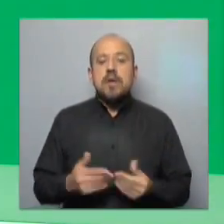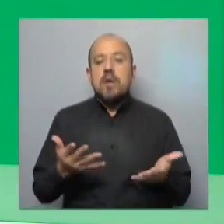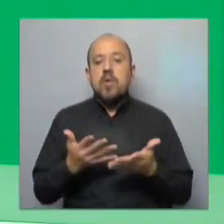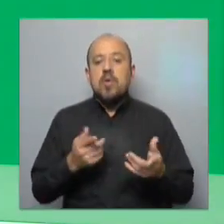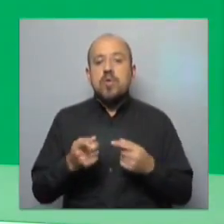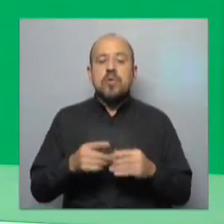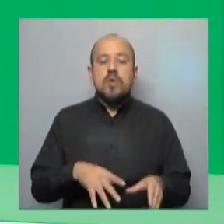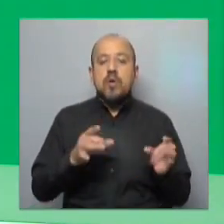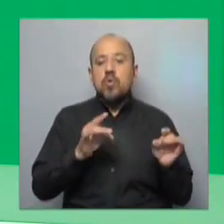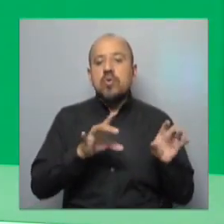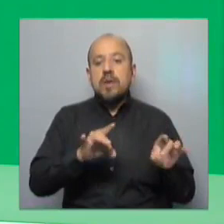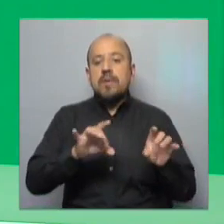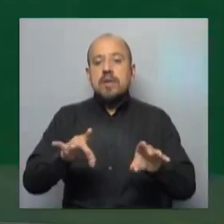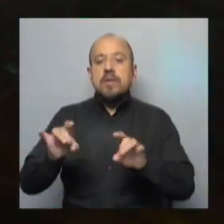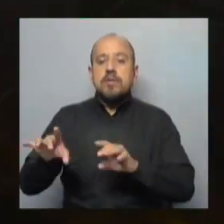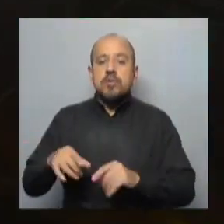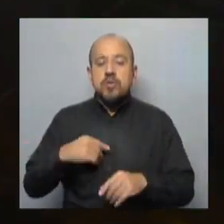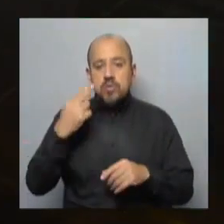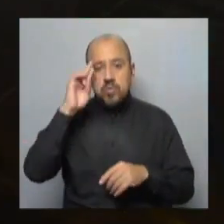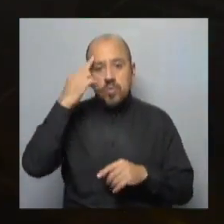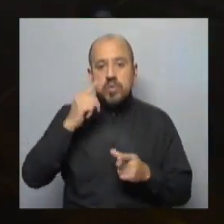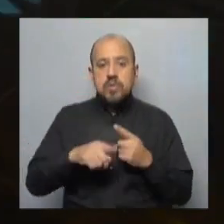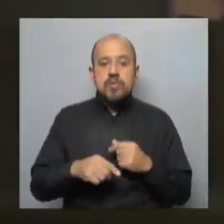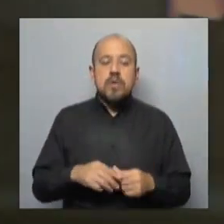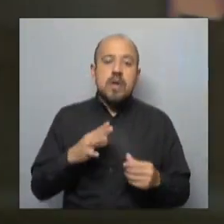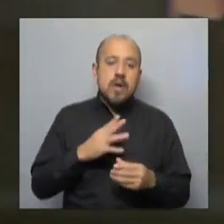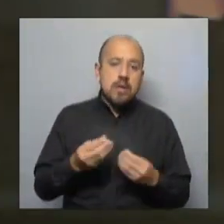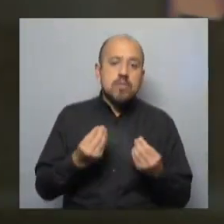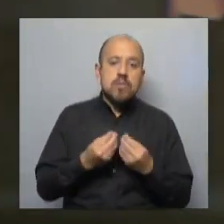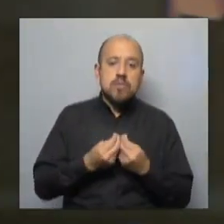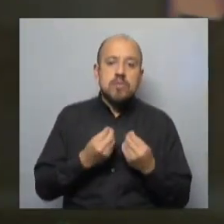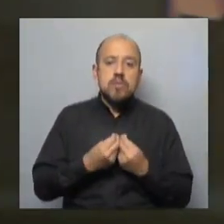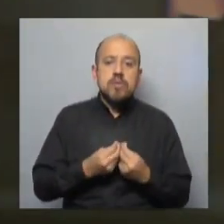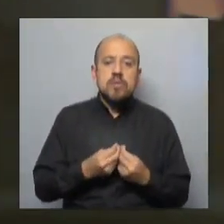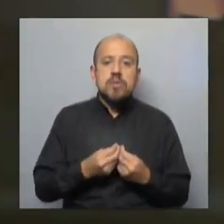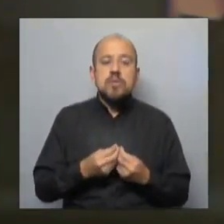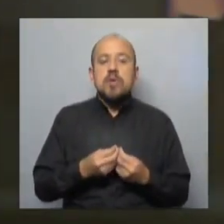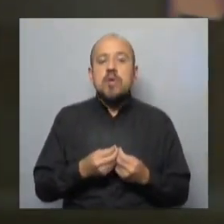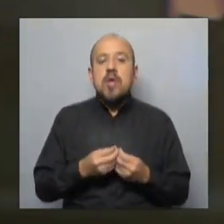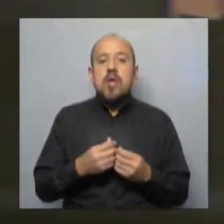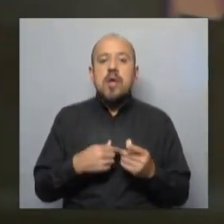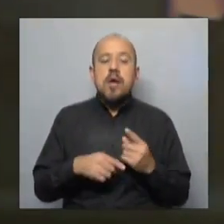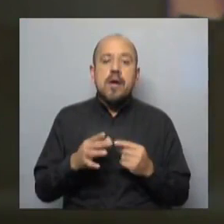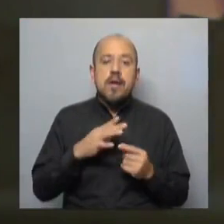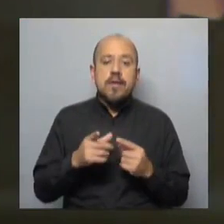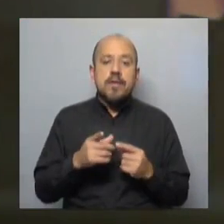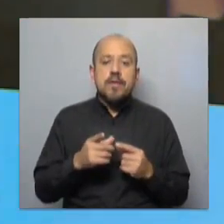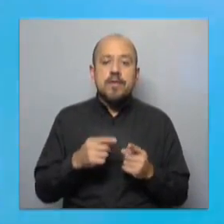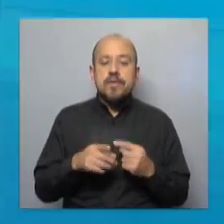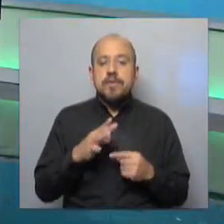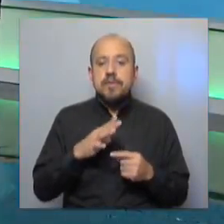producen contaminación en uruguay juli cuáles son buenos son varios y de hecho karina algunos nombró de alguna manera y están